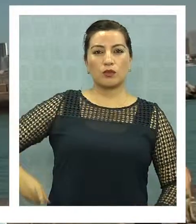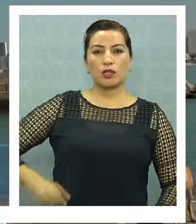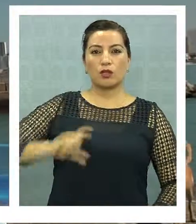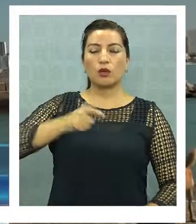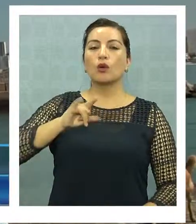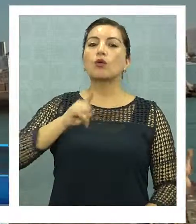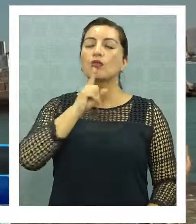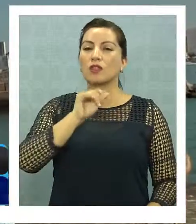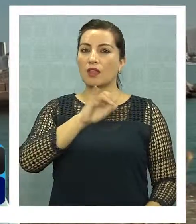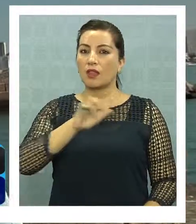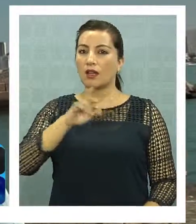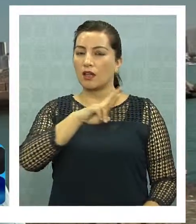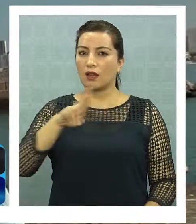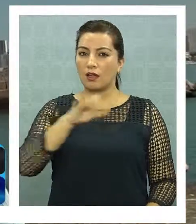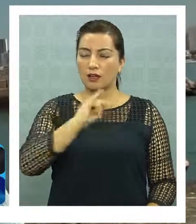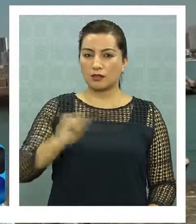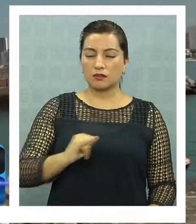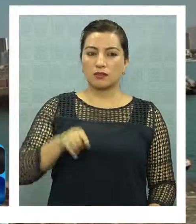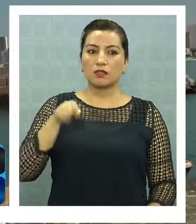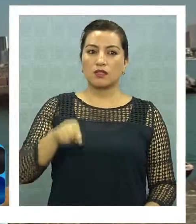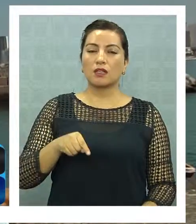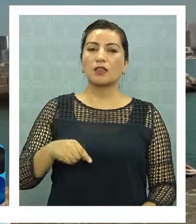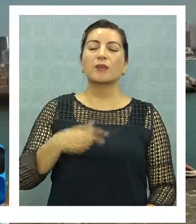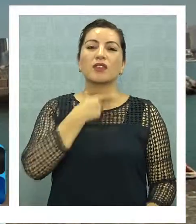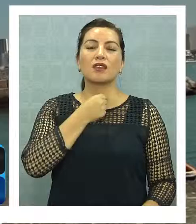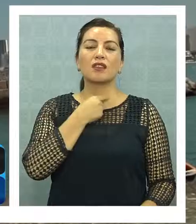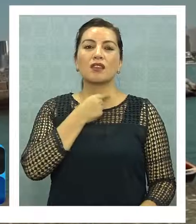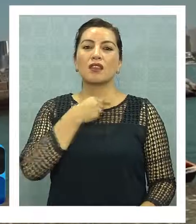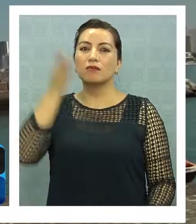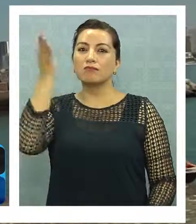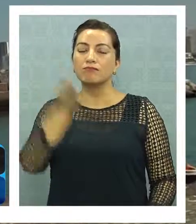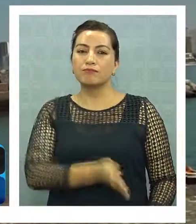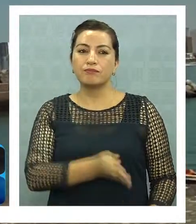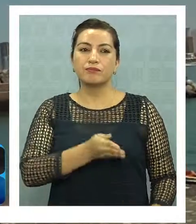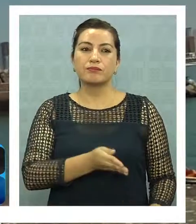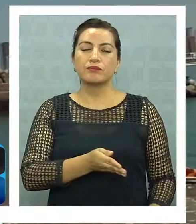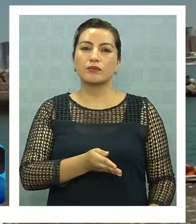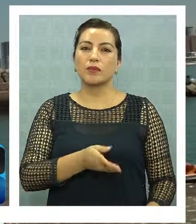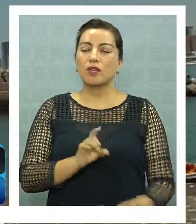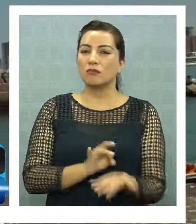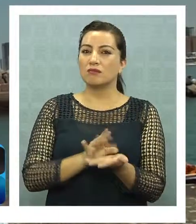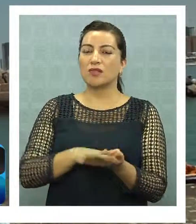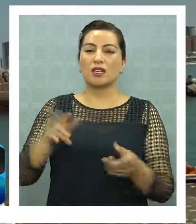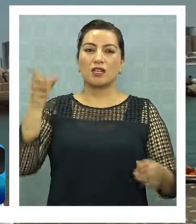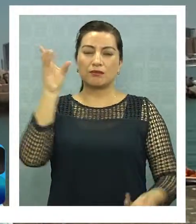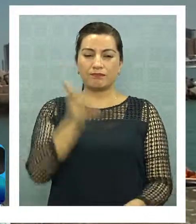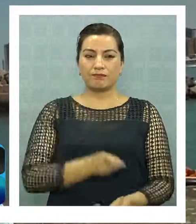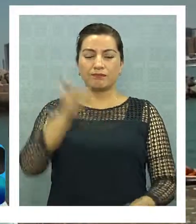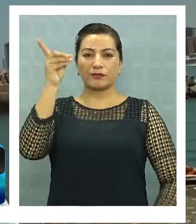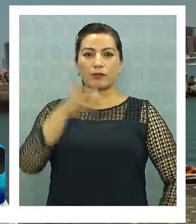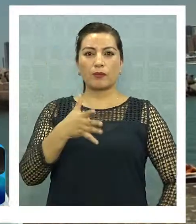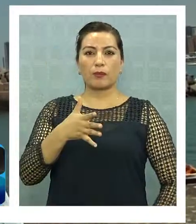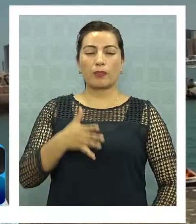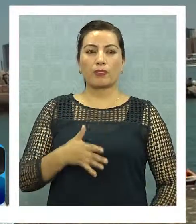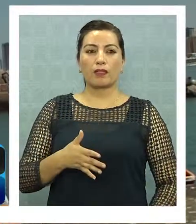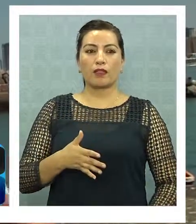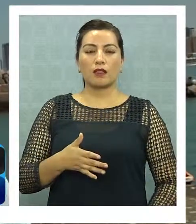un proyecto de ley, de un artículo, el cual busca la nulidad de la ley de pesca, no la derogación, porque la derogación implicaría